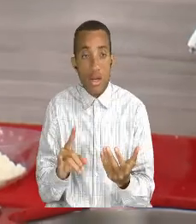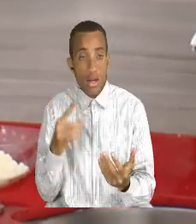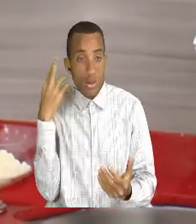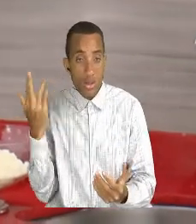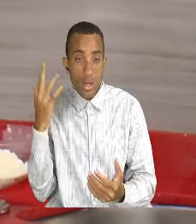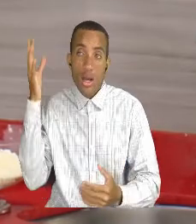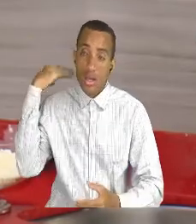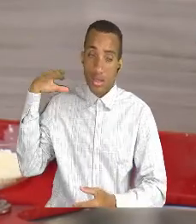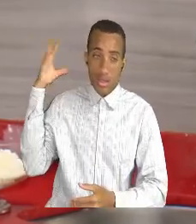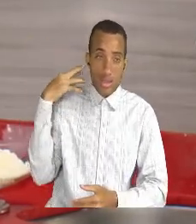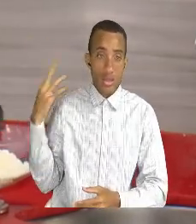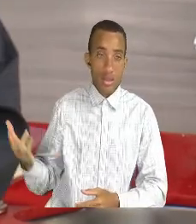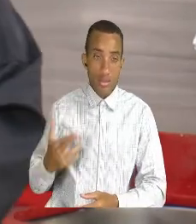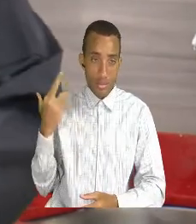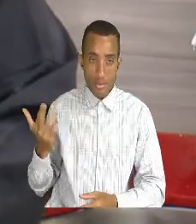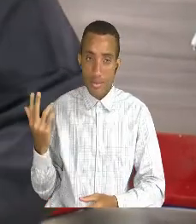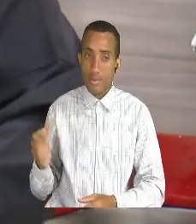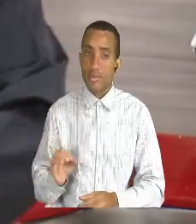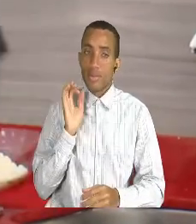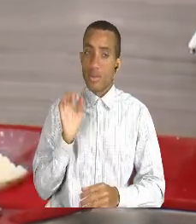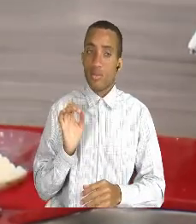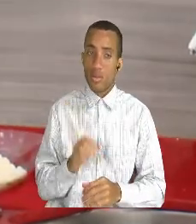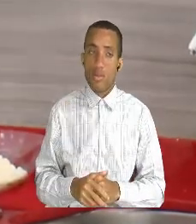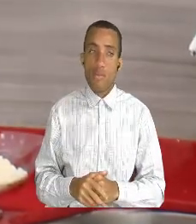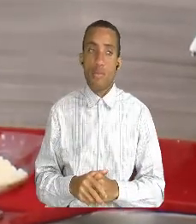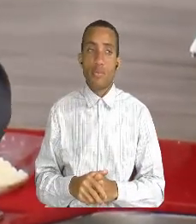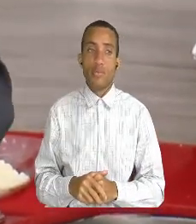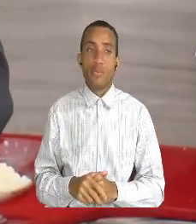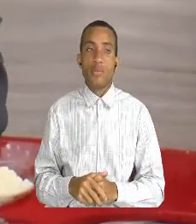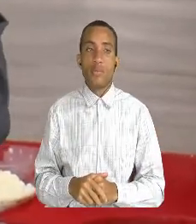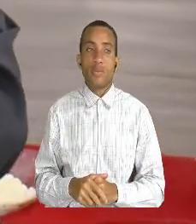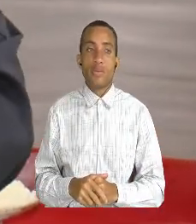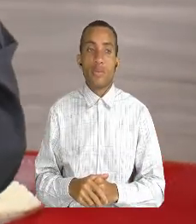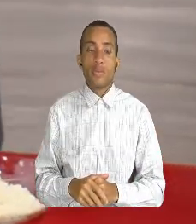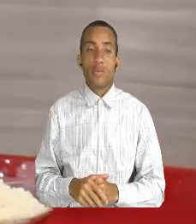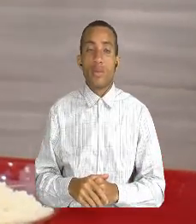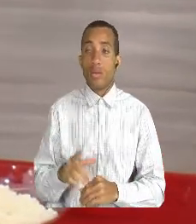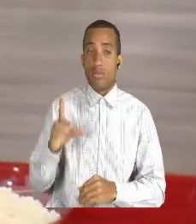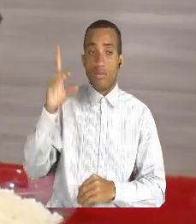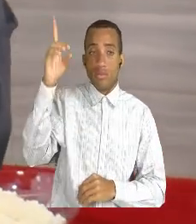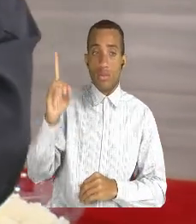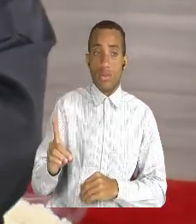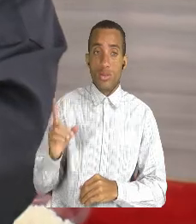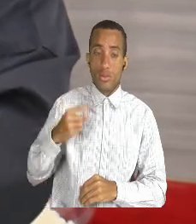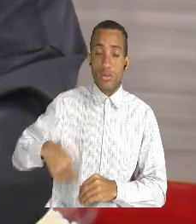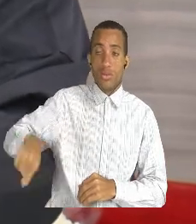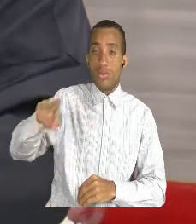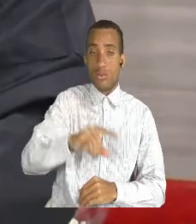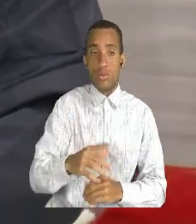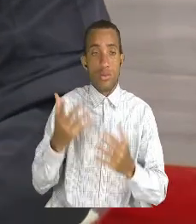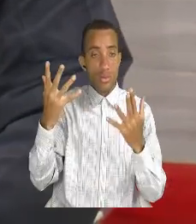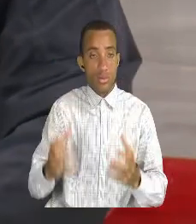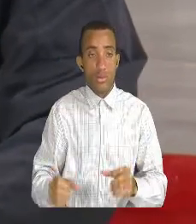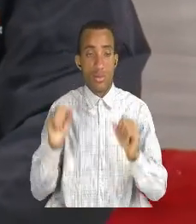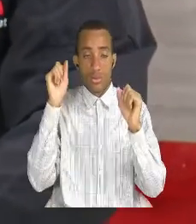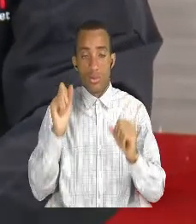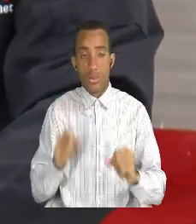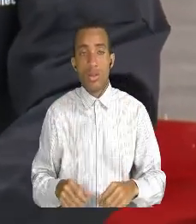receta, como lo dice muchas veces Roche, ¿sí? Ajá. Entonces, es la decisión de ustedes. Lo que ustedes quieran, aquí lo van a